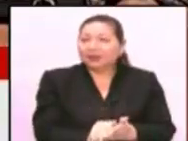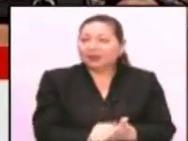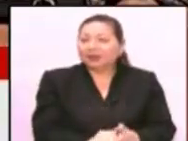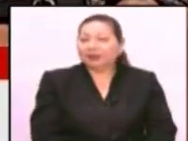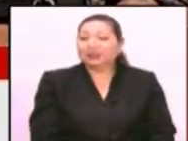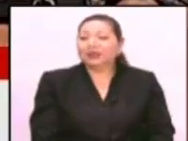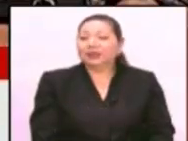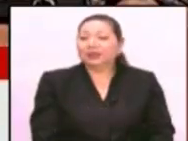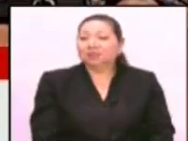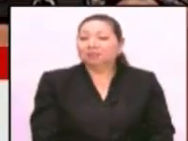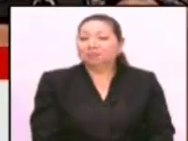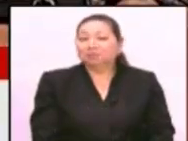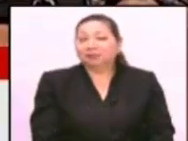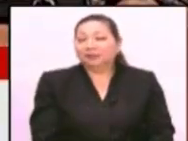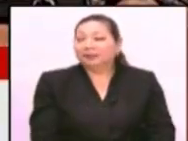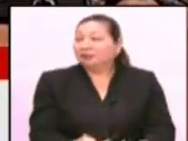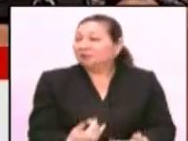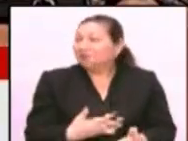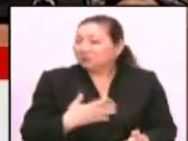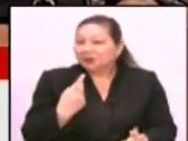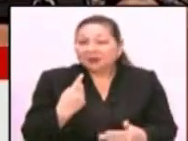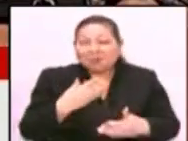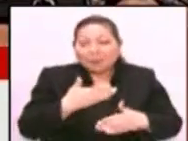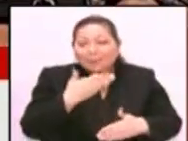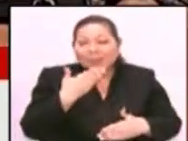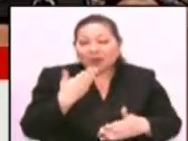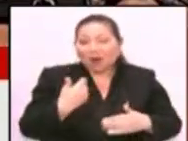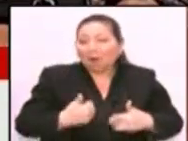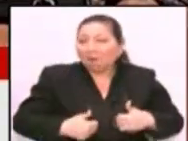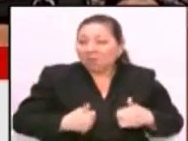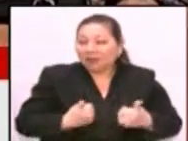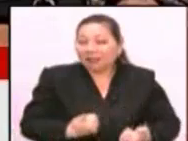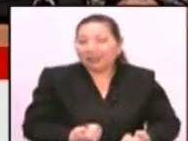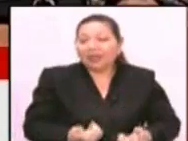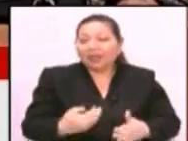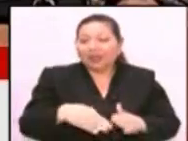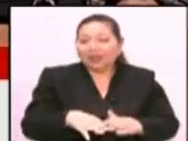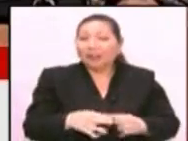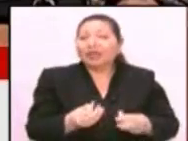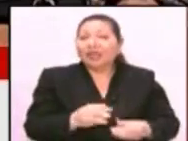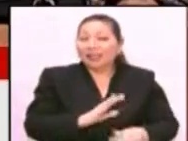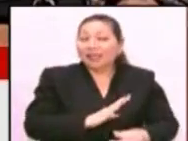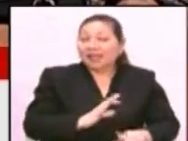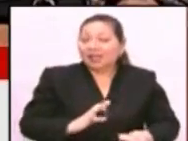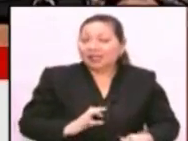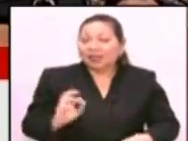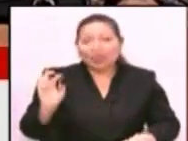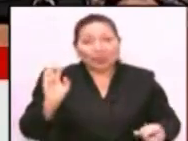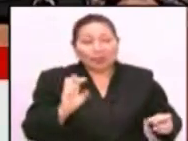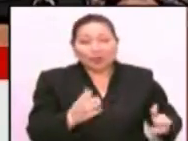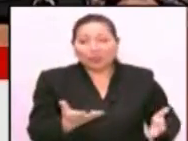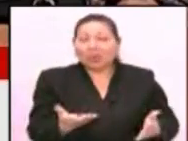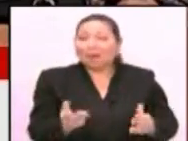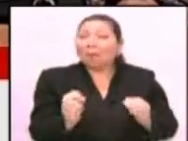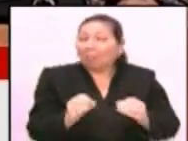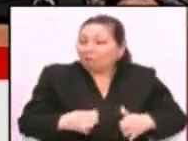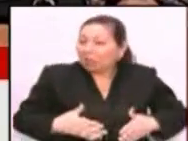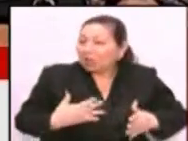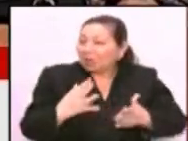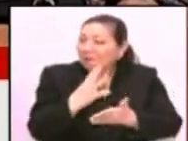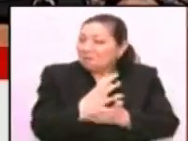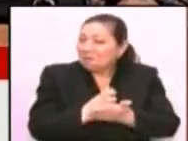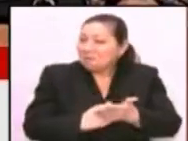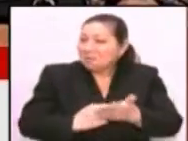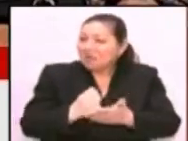concesión. Así que, desde esa forma, nosotros pensamos que es lo mejor que puede pasarle al interno y también al Estado, sin duda alguna, de cara a poder reducir